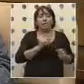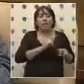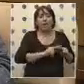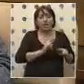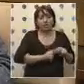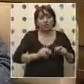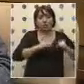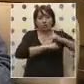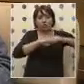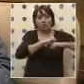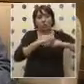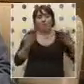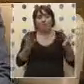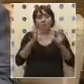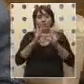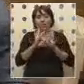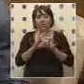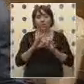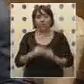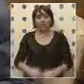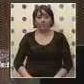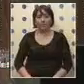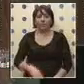Muchas gracias, Presidente, he dicho.